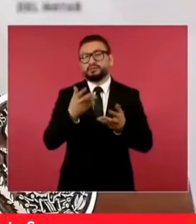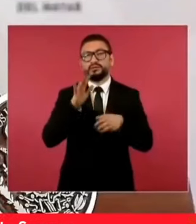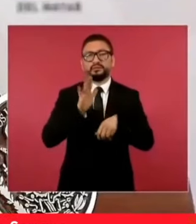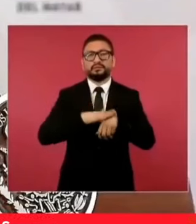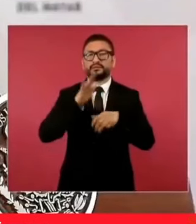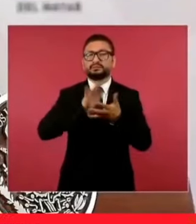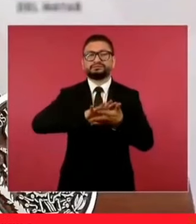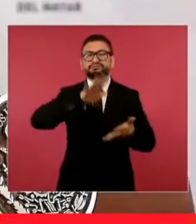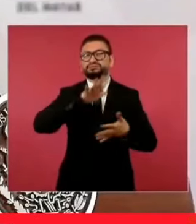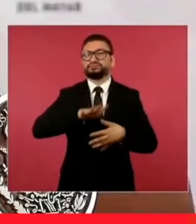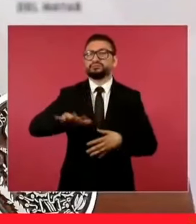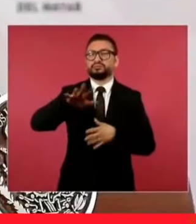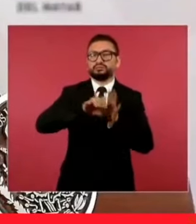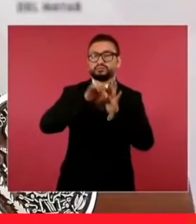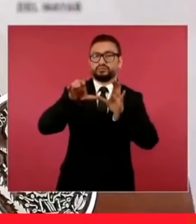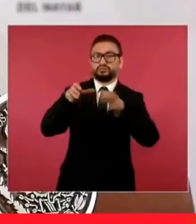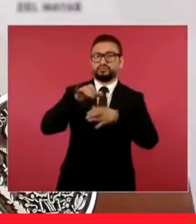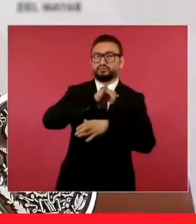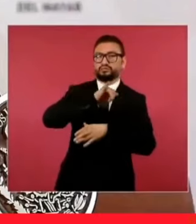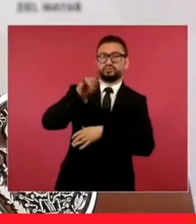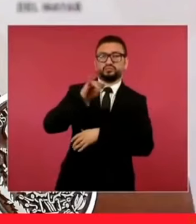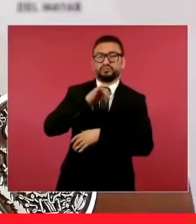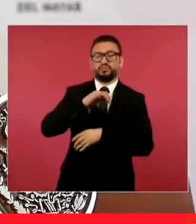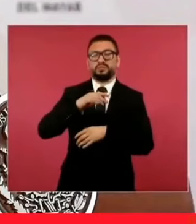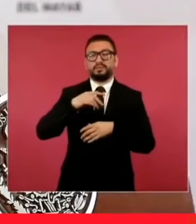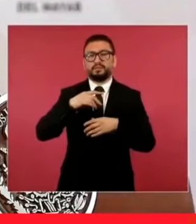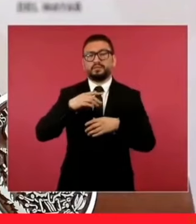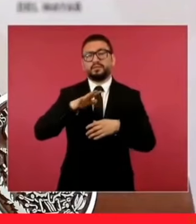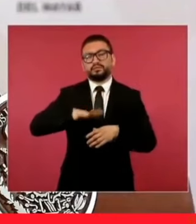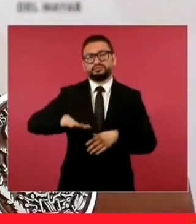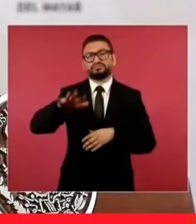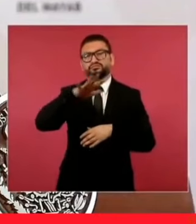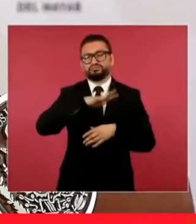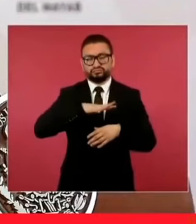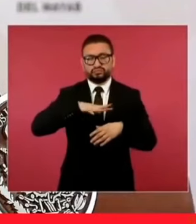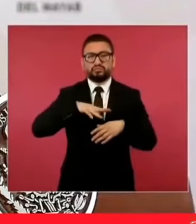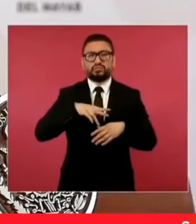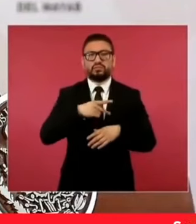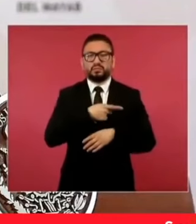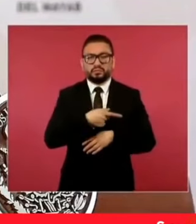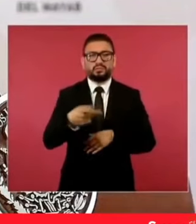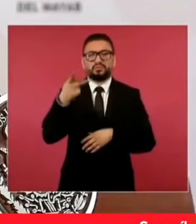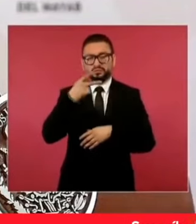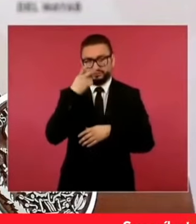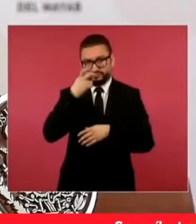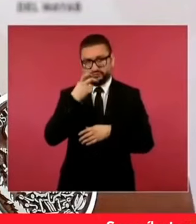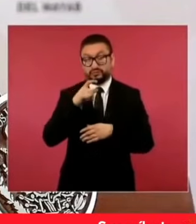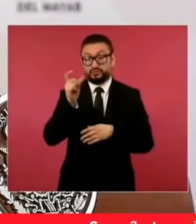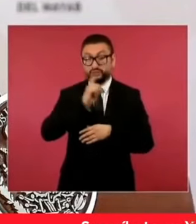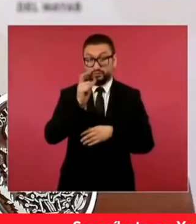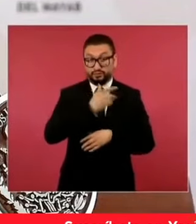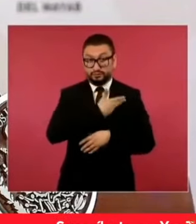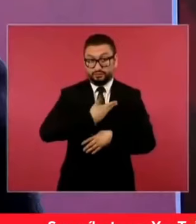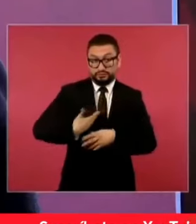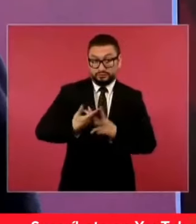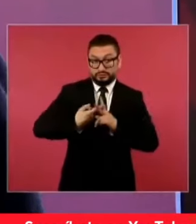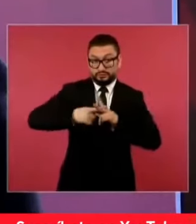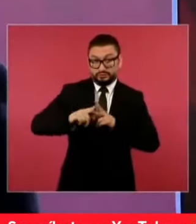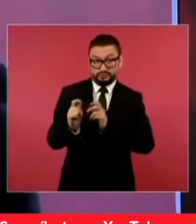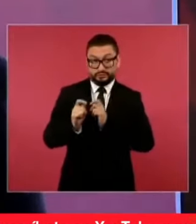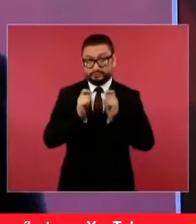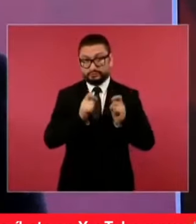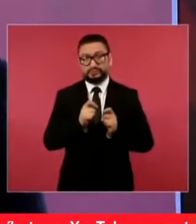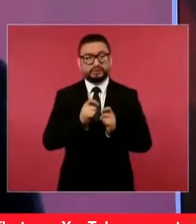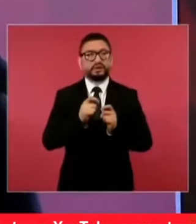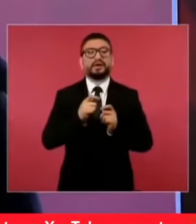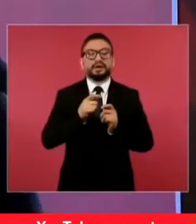las comunidades más alejadas y pobres. Desde el inicio del sexenio, nuestro presidente convocó y se entrevistó